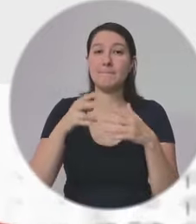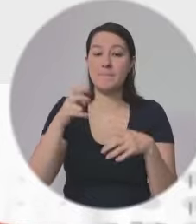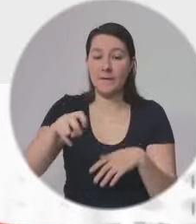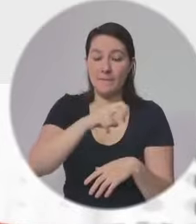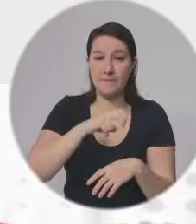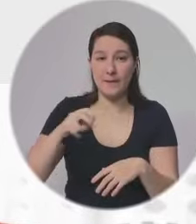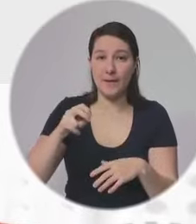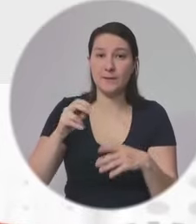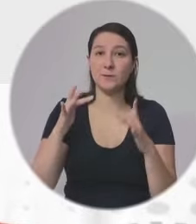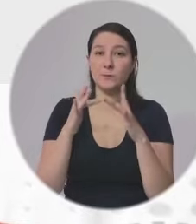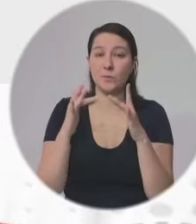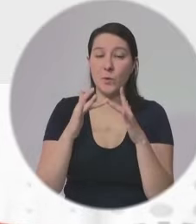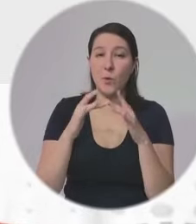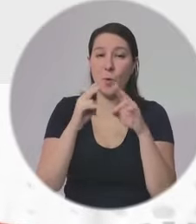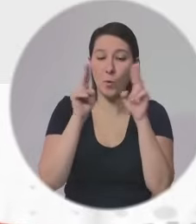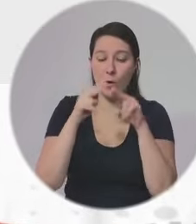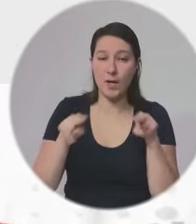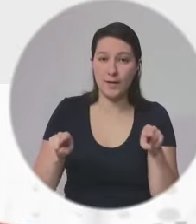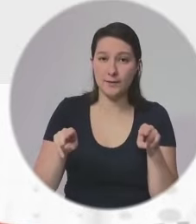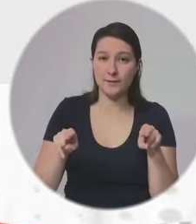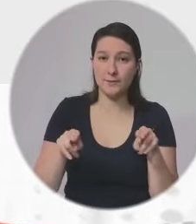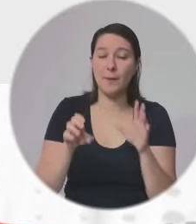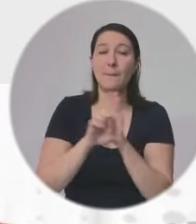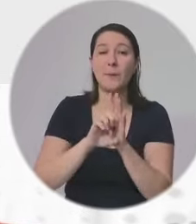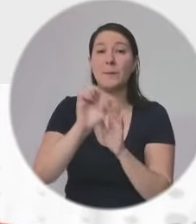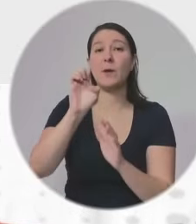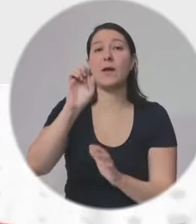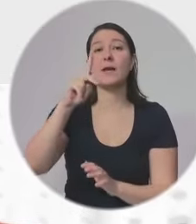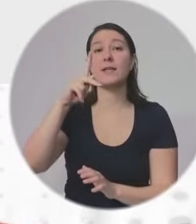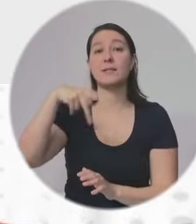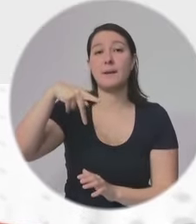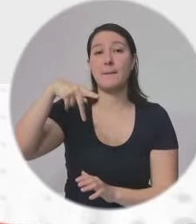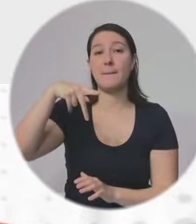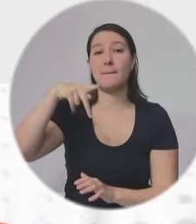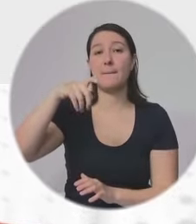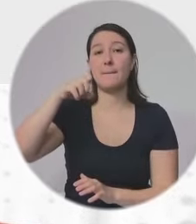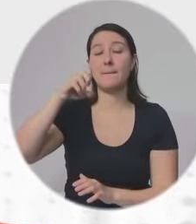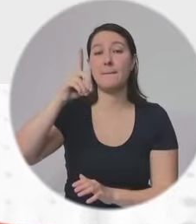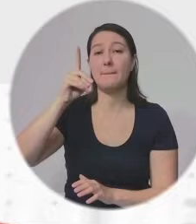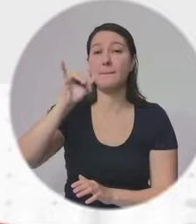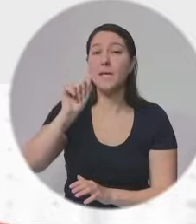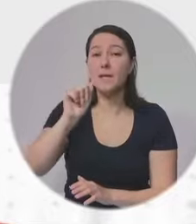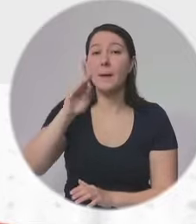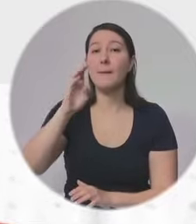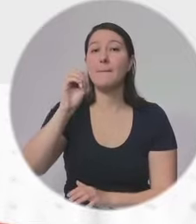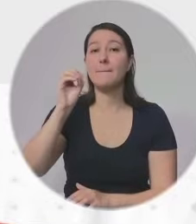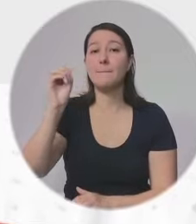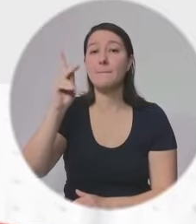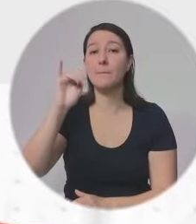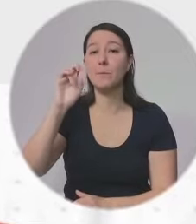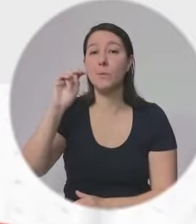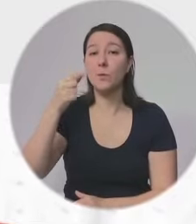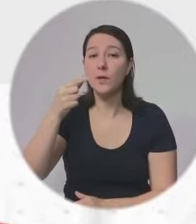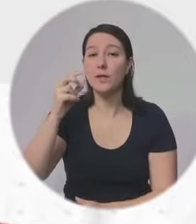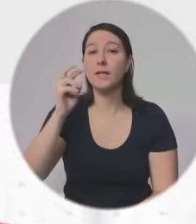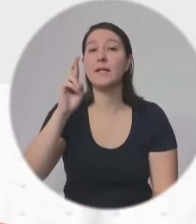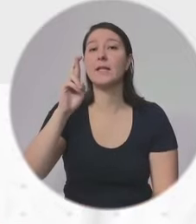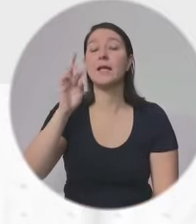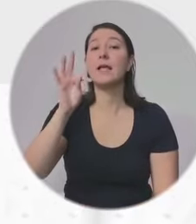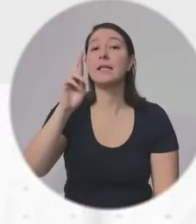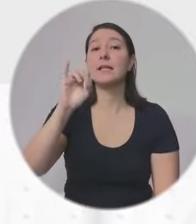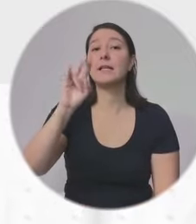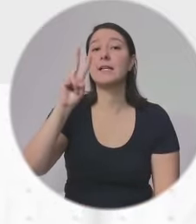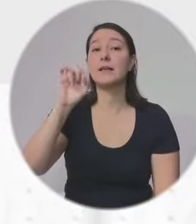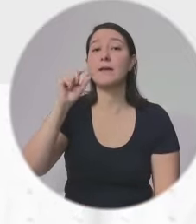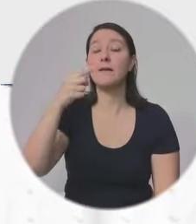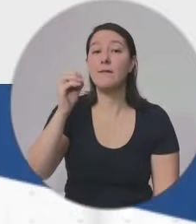estas páginas web tipo expedia tipo booking.com tipo tribago hotels.com